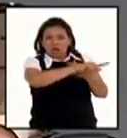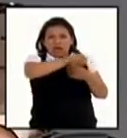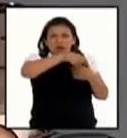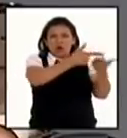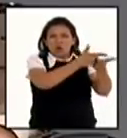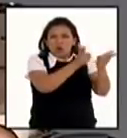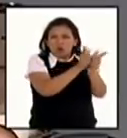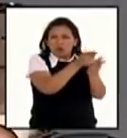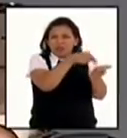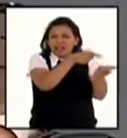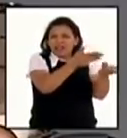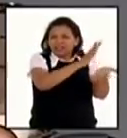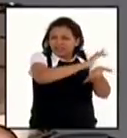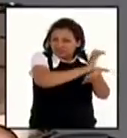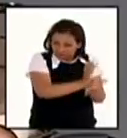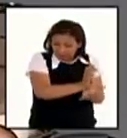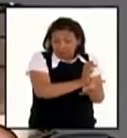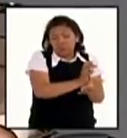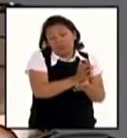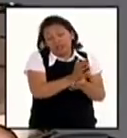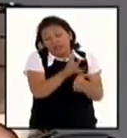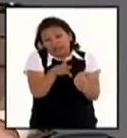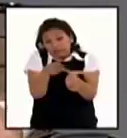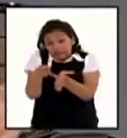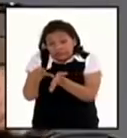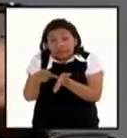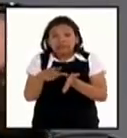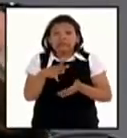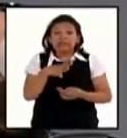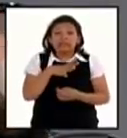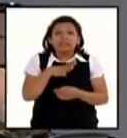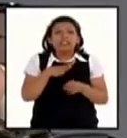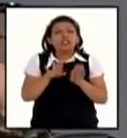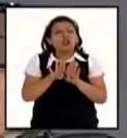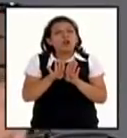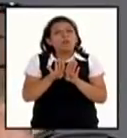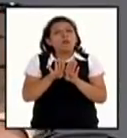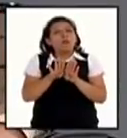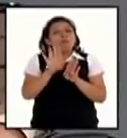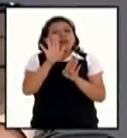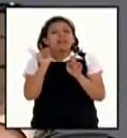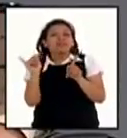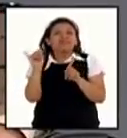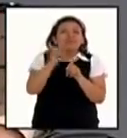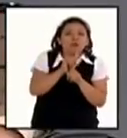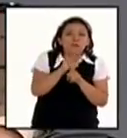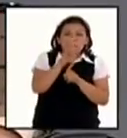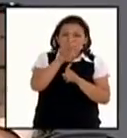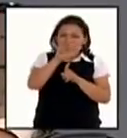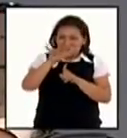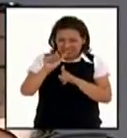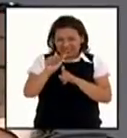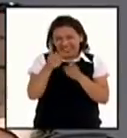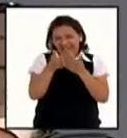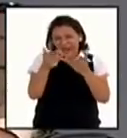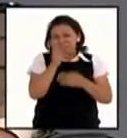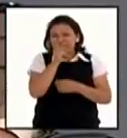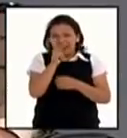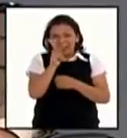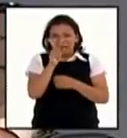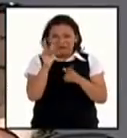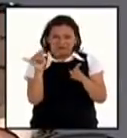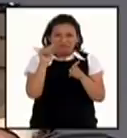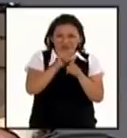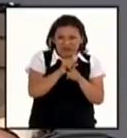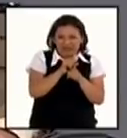grupos discriminadores. Y muchas veces sufren un tipo especial de bullying, ahora que está de moda el término bullying, que es